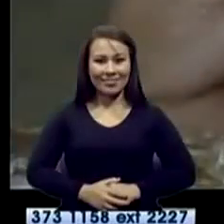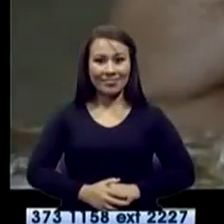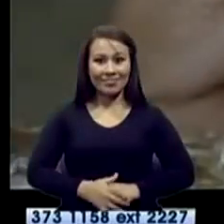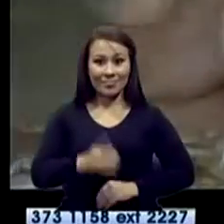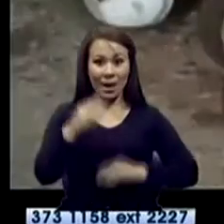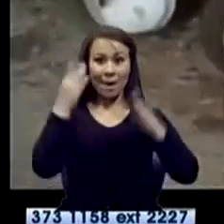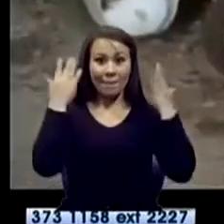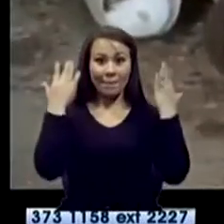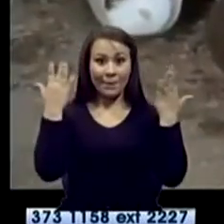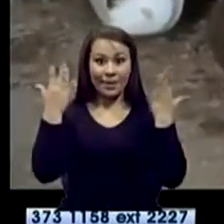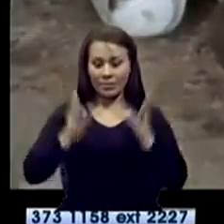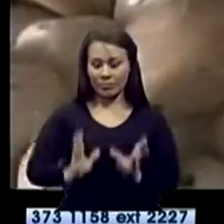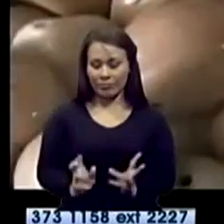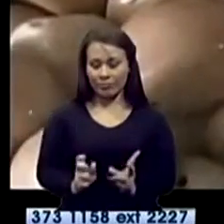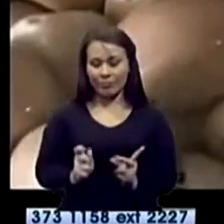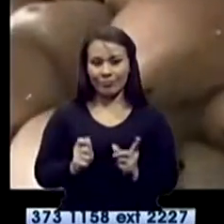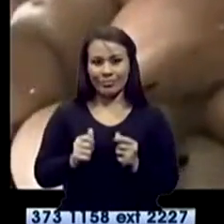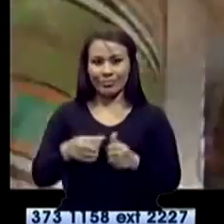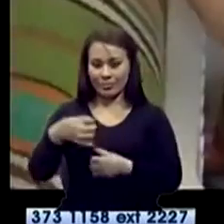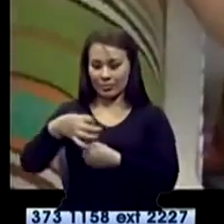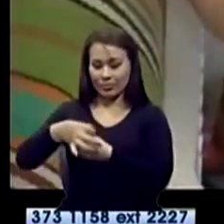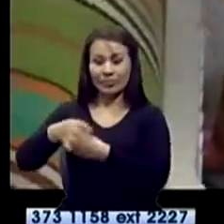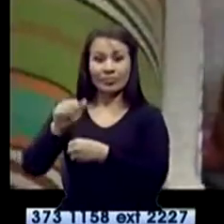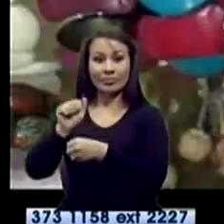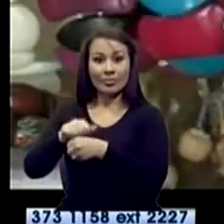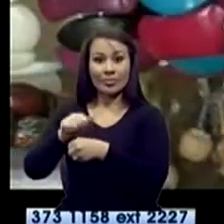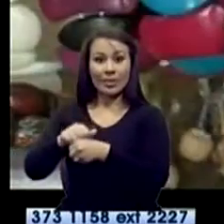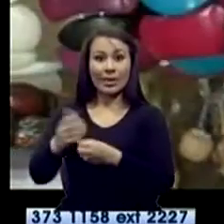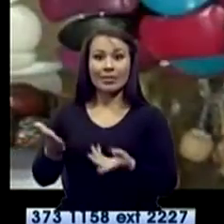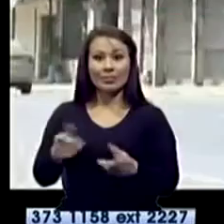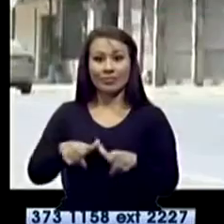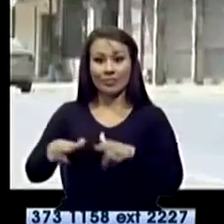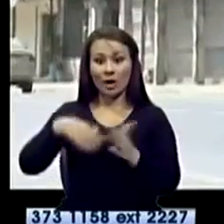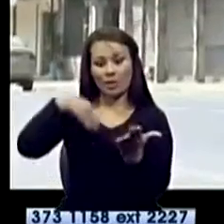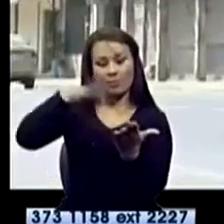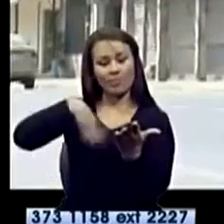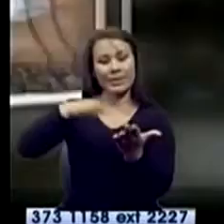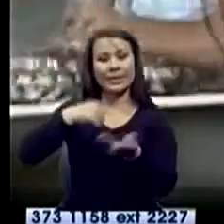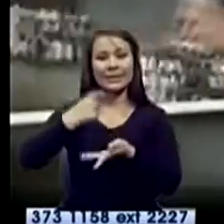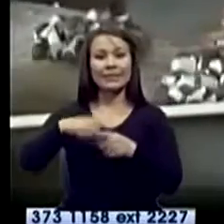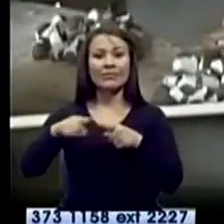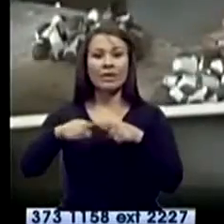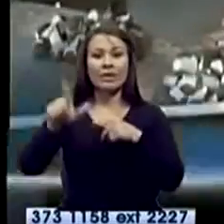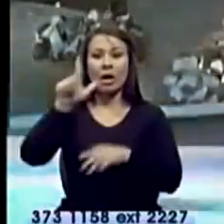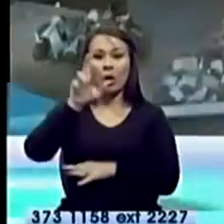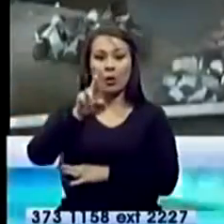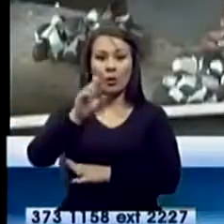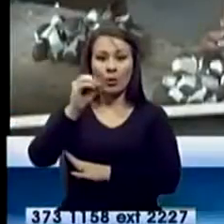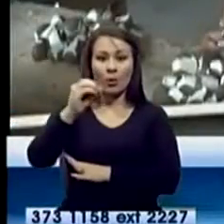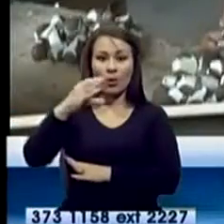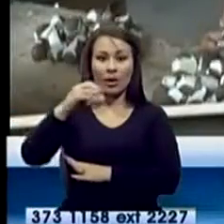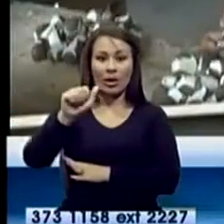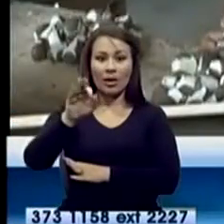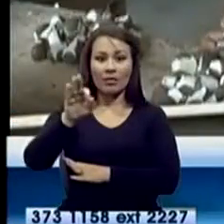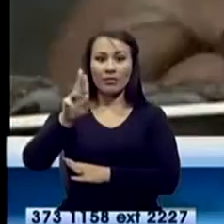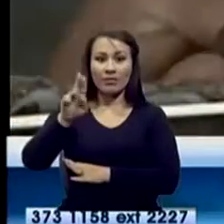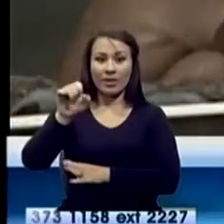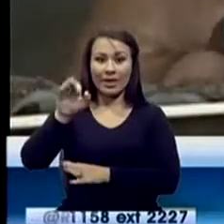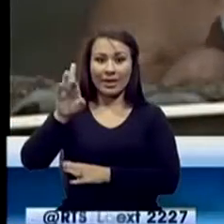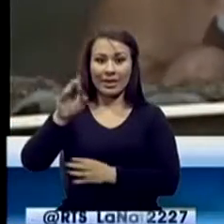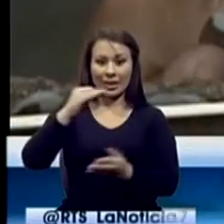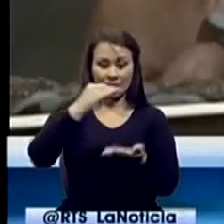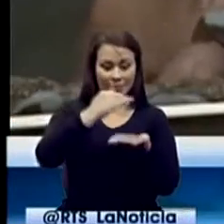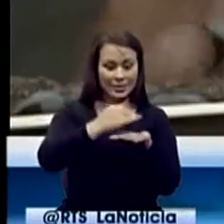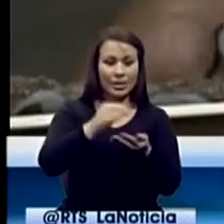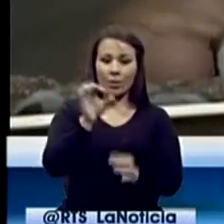Los artesanales le dan vida a la pepa de Tagua en el sitio Sosote del Cantón Rocafuerte en Manabí. Aquí se hace desde lo que es una figura, desde